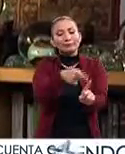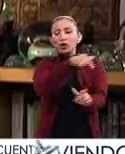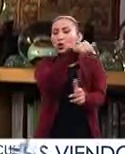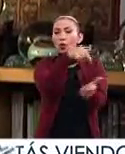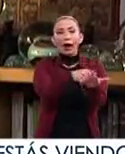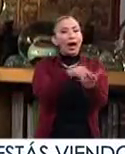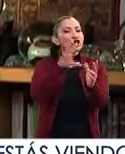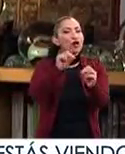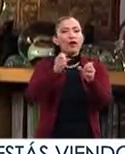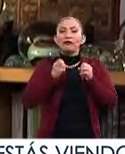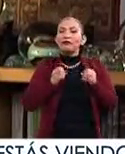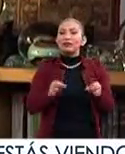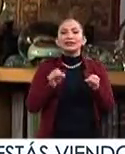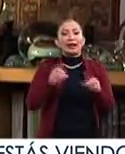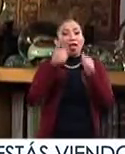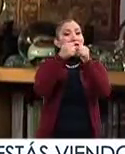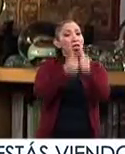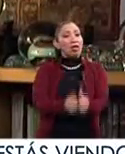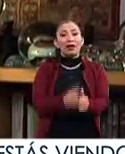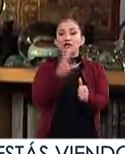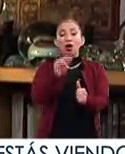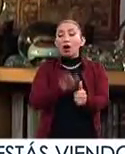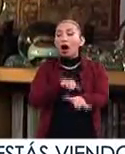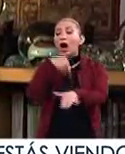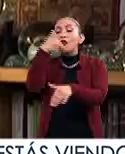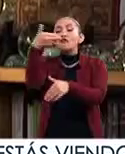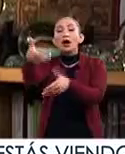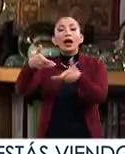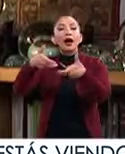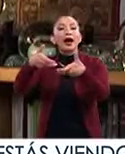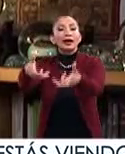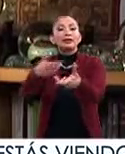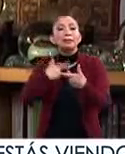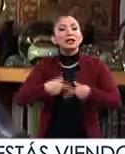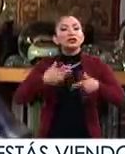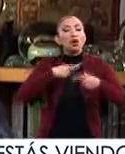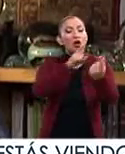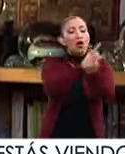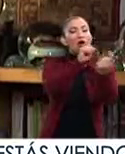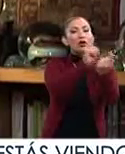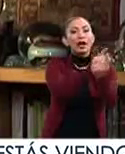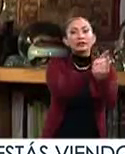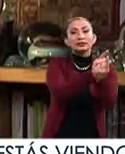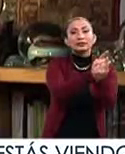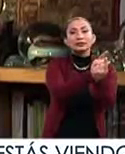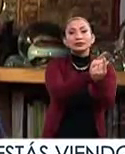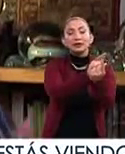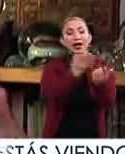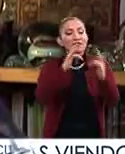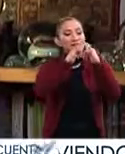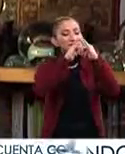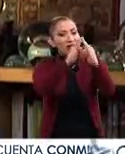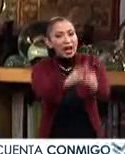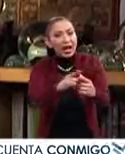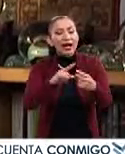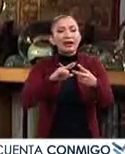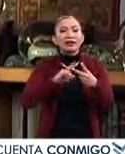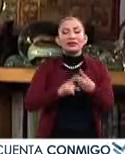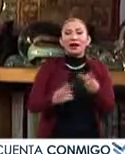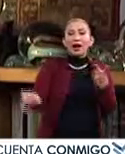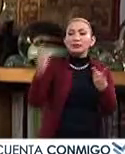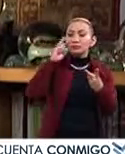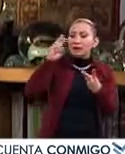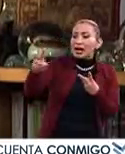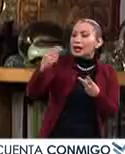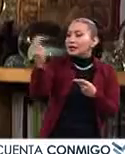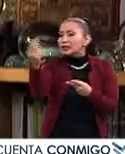lugar no son las oficinas, sino nuestro lugar es la calle. La calle en el sentido más generoso, ferias. No perder piso, ver lo que